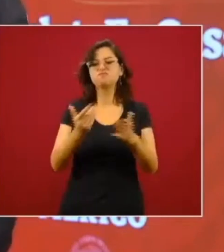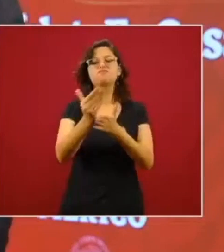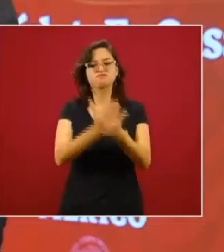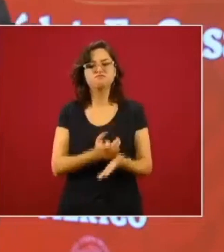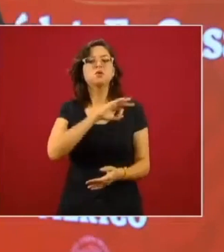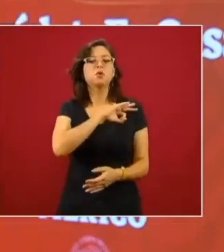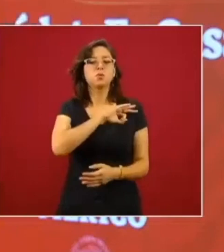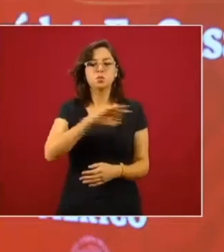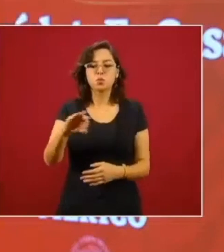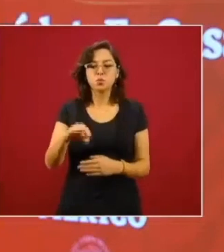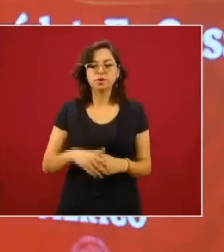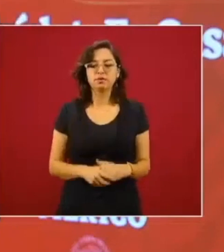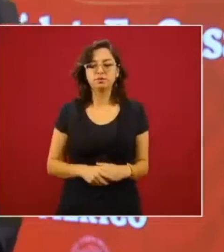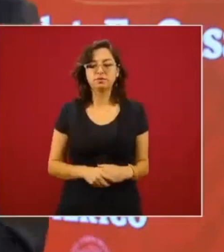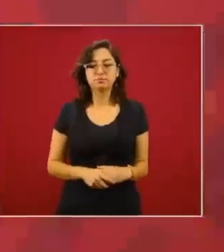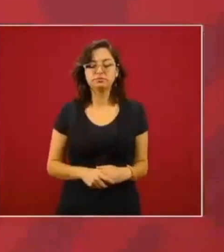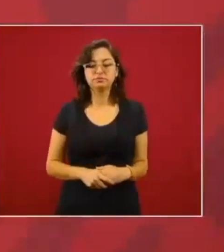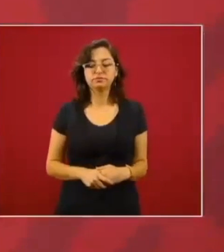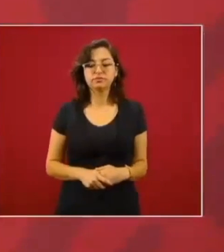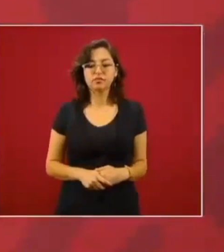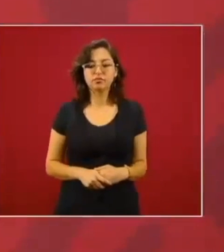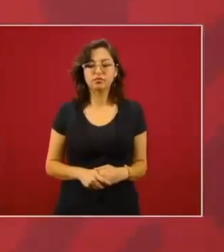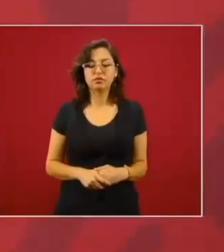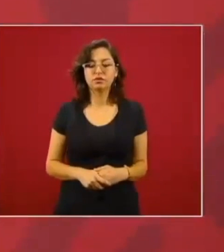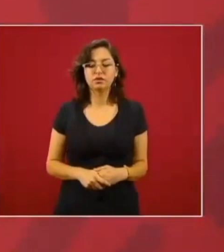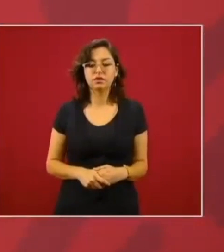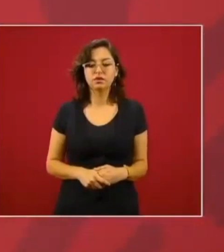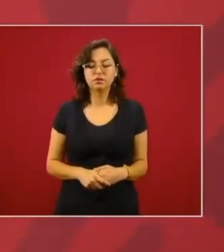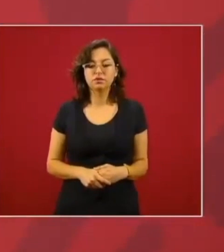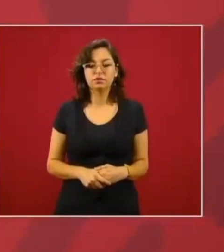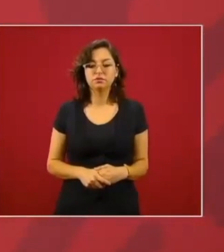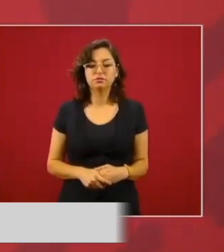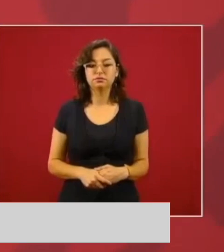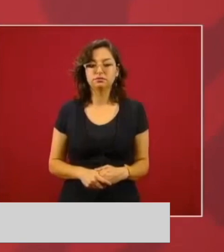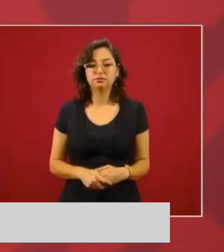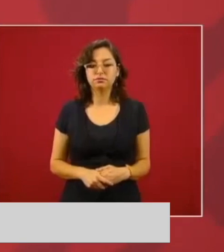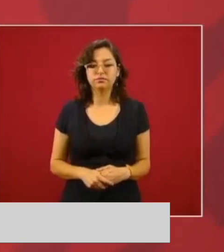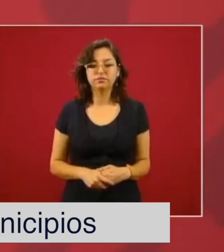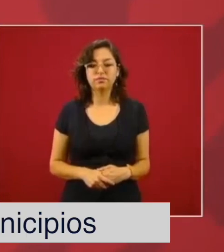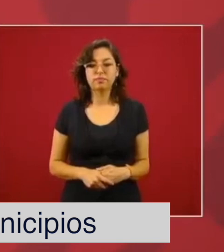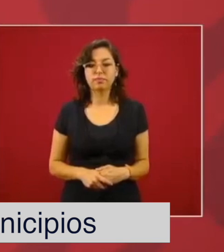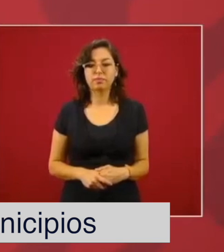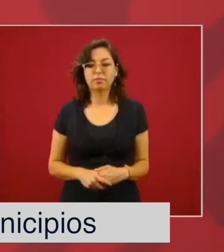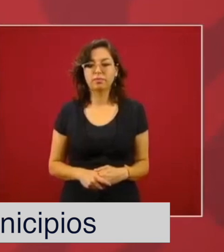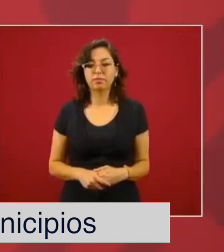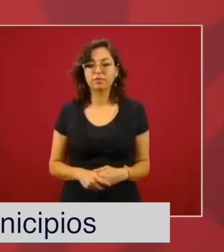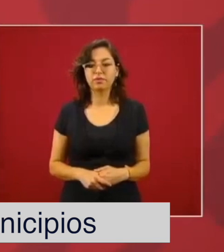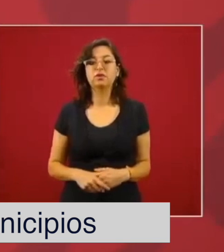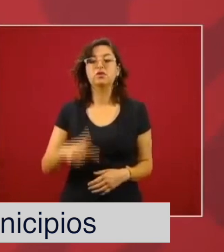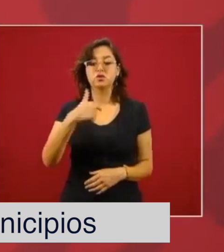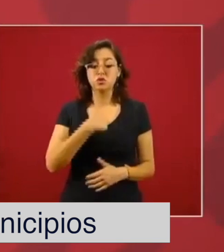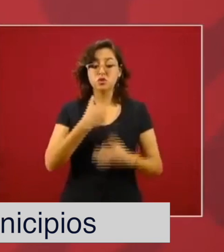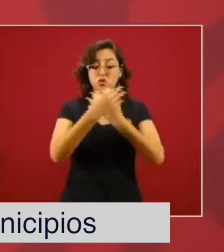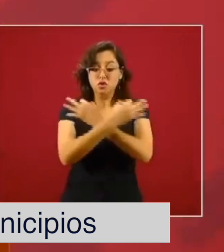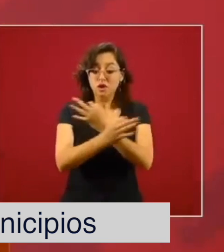distancia, disciplina, no relajarse. Eso se logró con el cumplimiento de las recomendaciones de la gente que dejó de movilizar y seguir